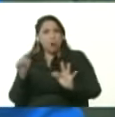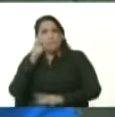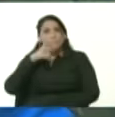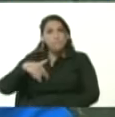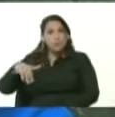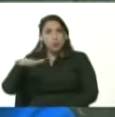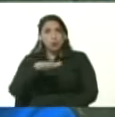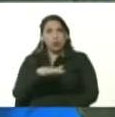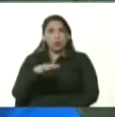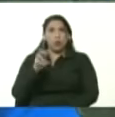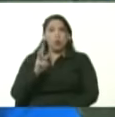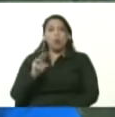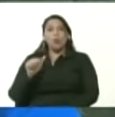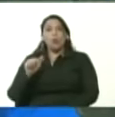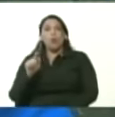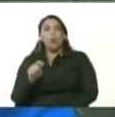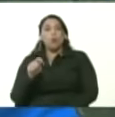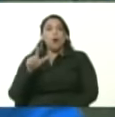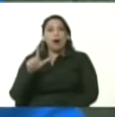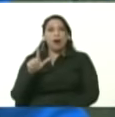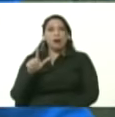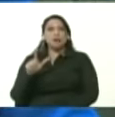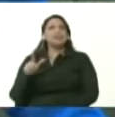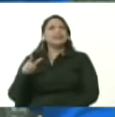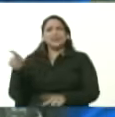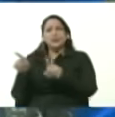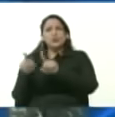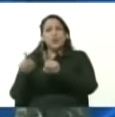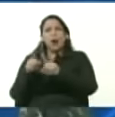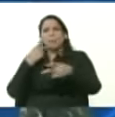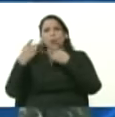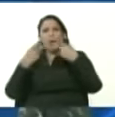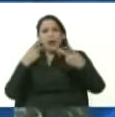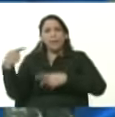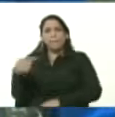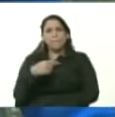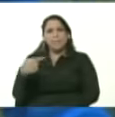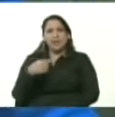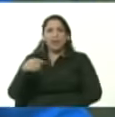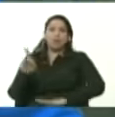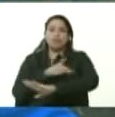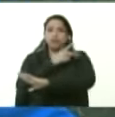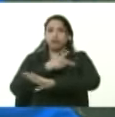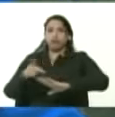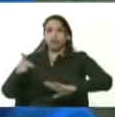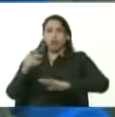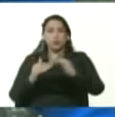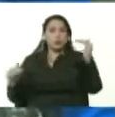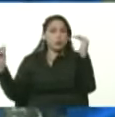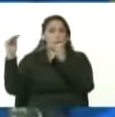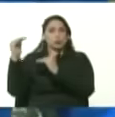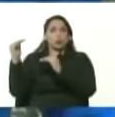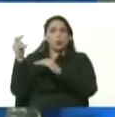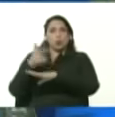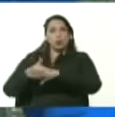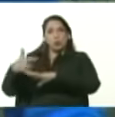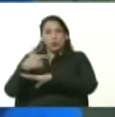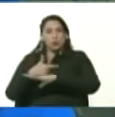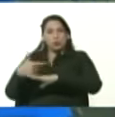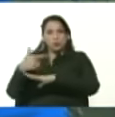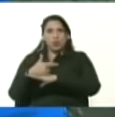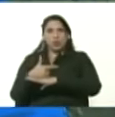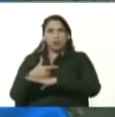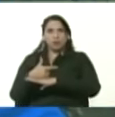Walt Whitman se parece más a sus poetas y menos a la prosa arrogante y supremacista del gobierno que se exhibe sin